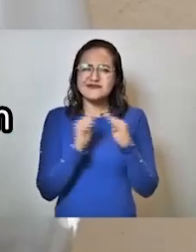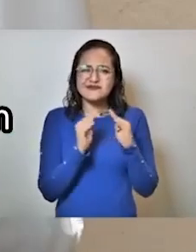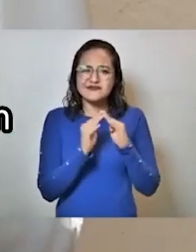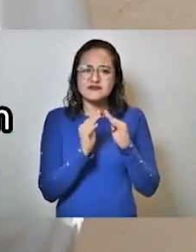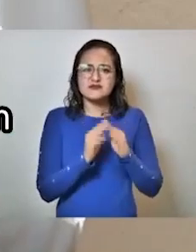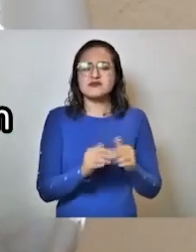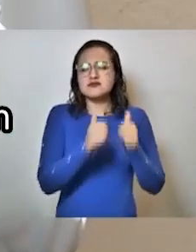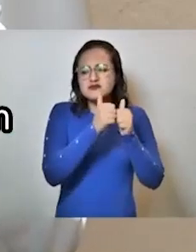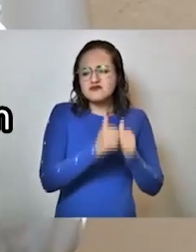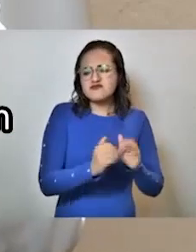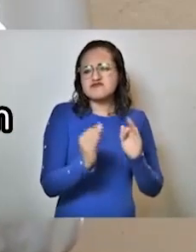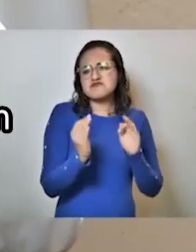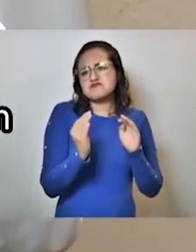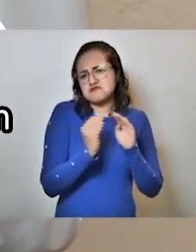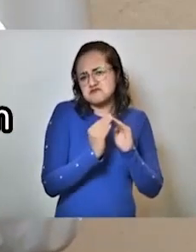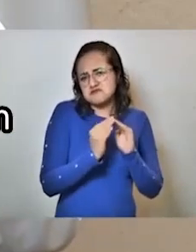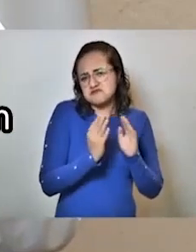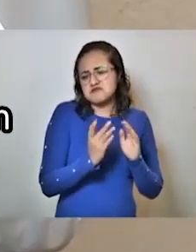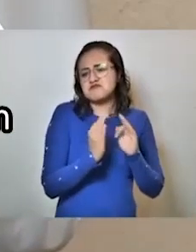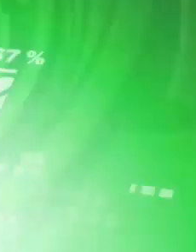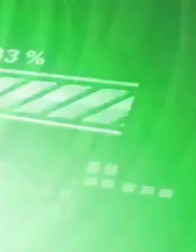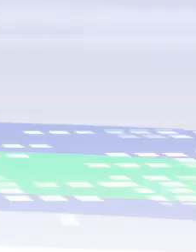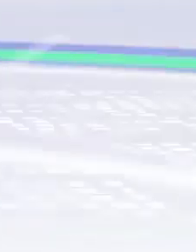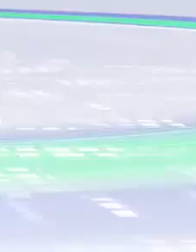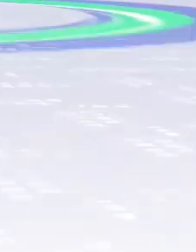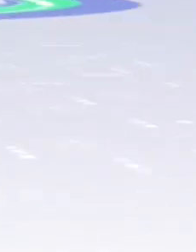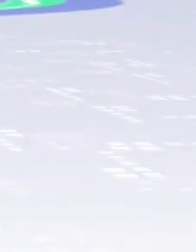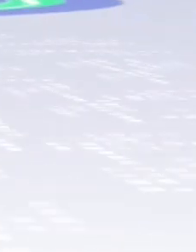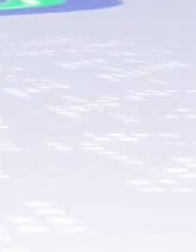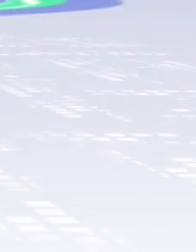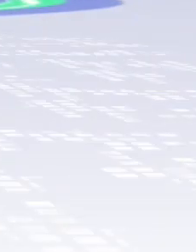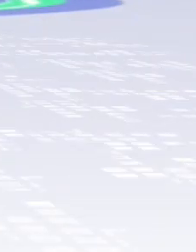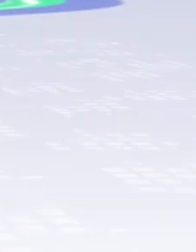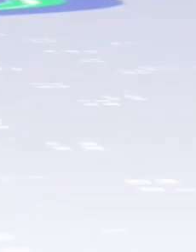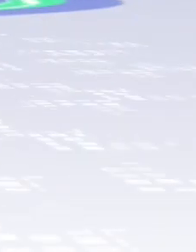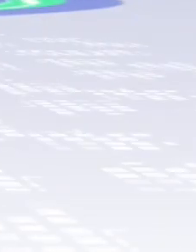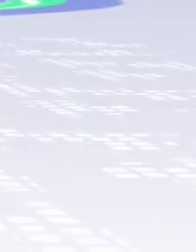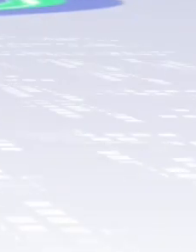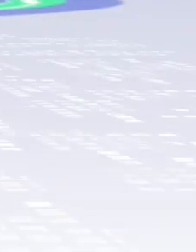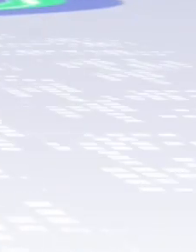entidad serán las que se anuncien en sus decretos. Noticieros Teleurban.